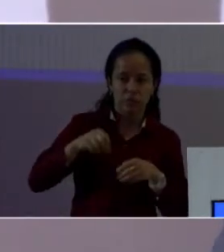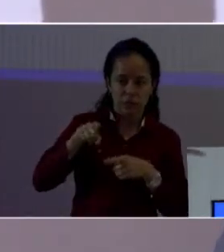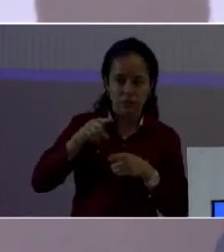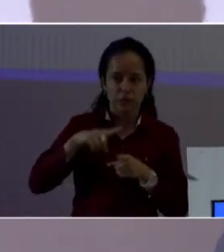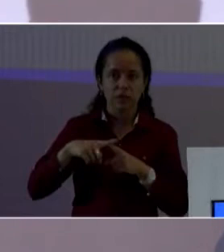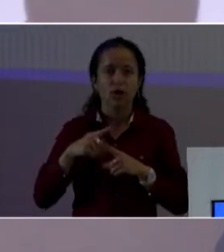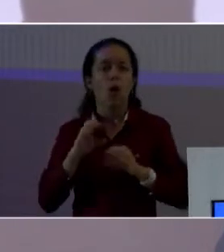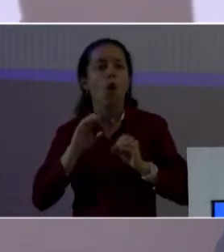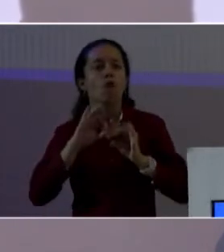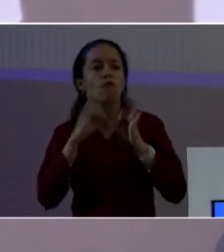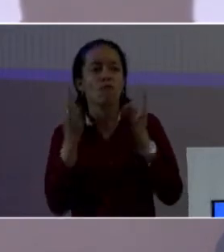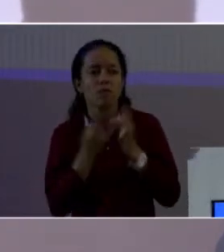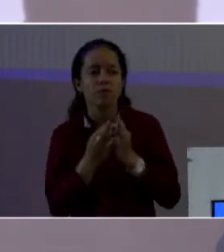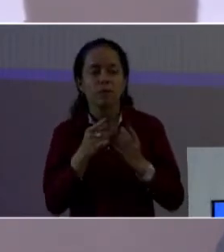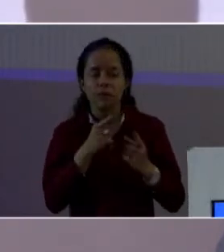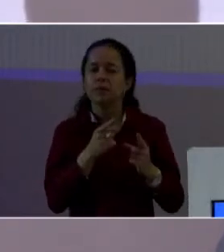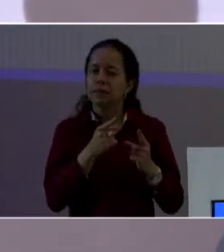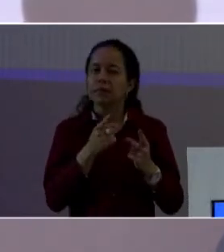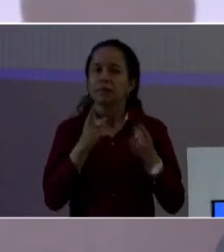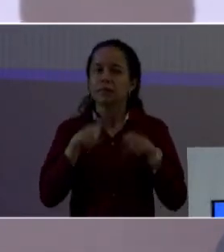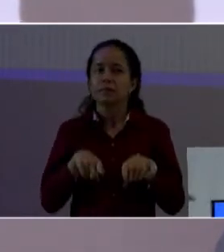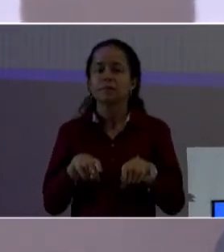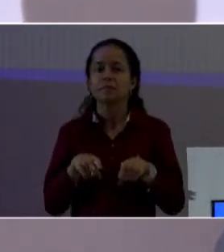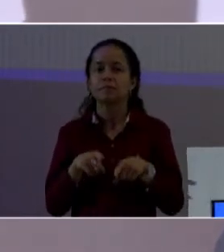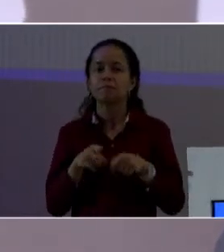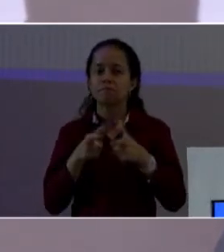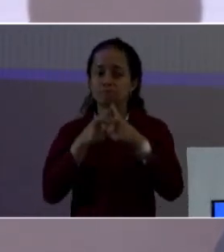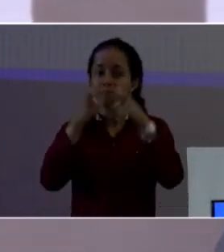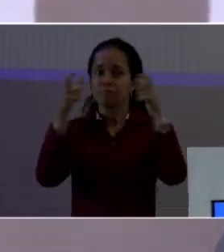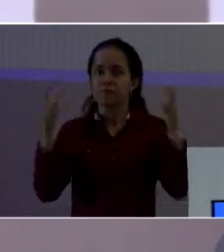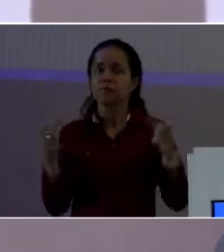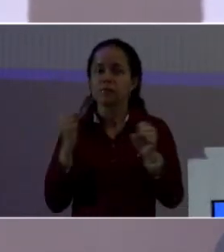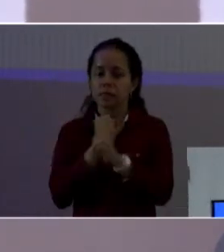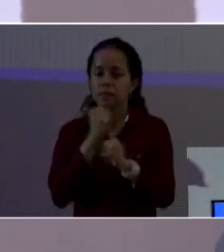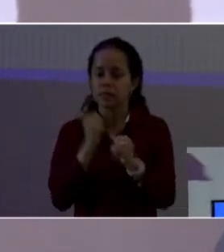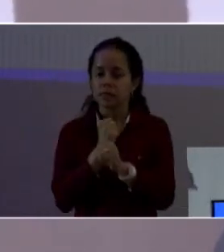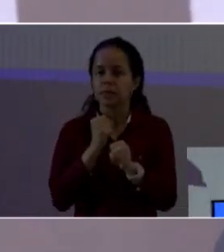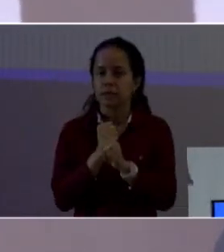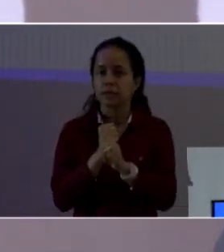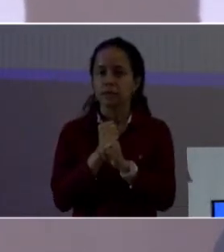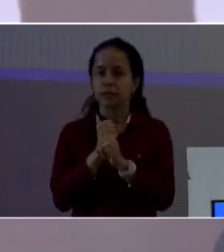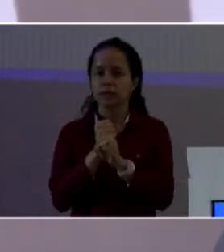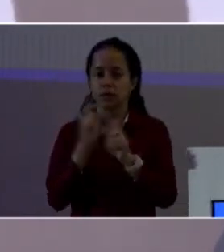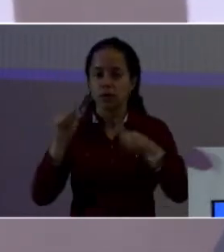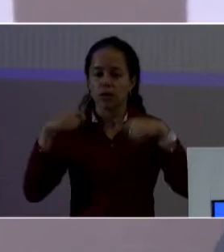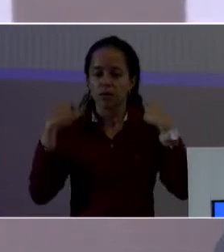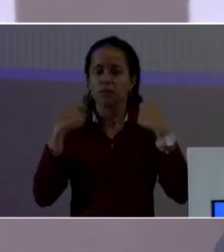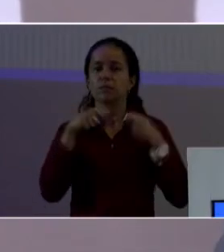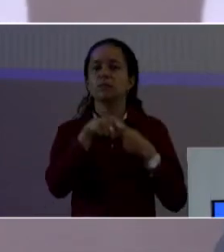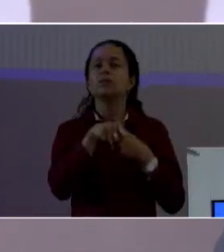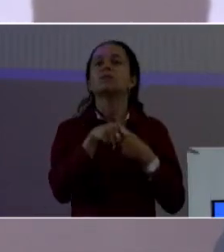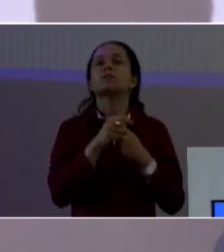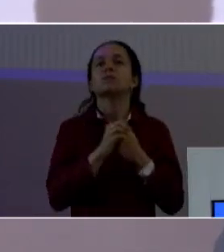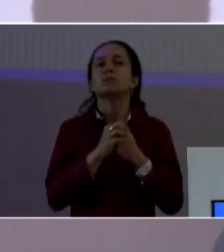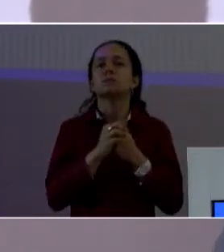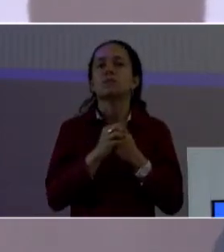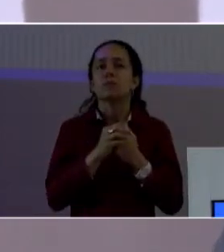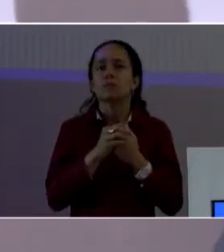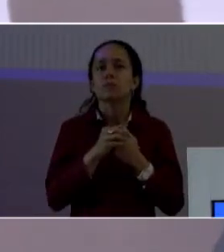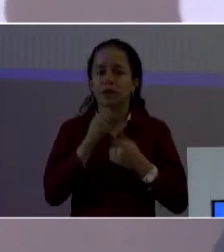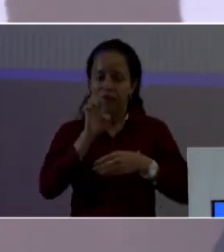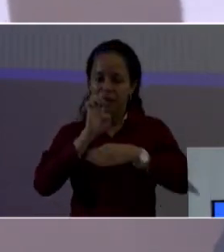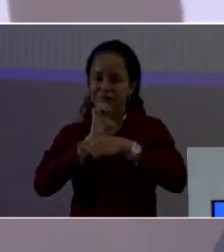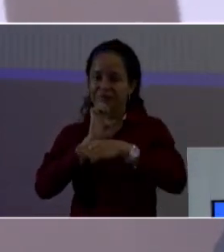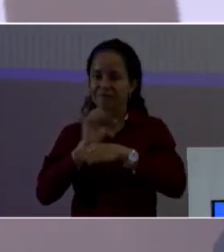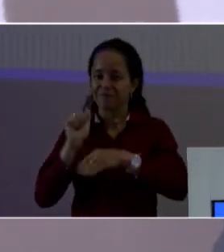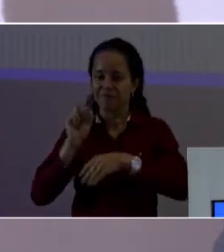comunidades y familias. O sea, hay un reto también grande de trabajo, La agencia ha venido afrontando esta realidad desde